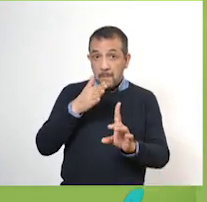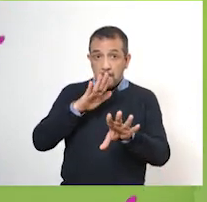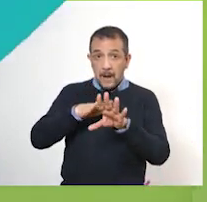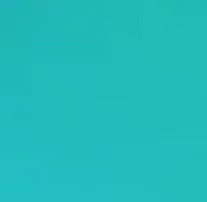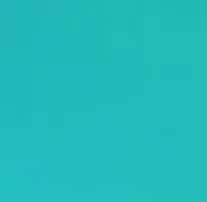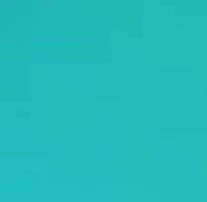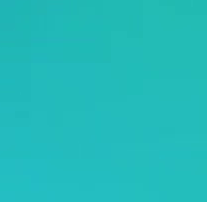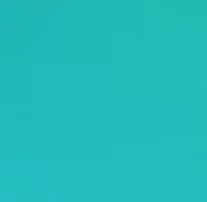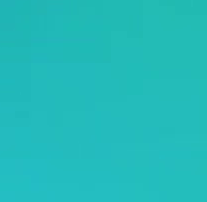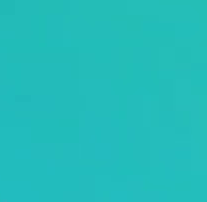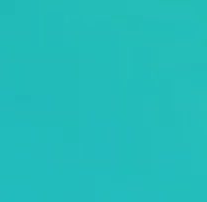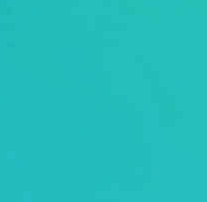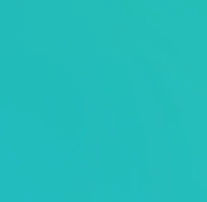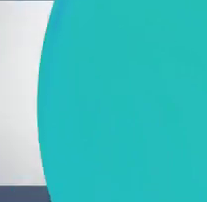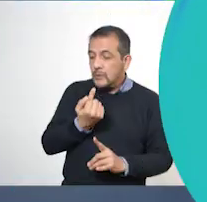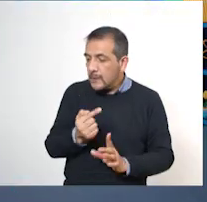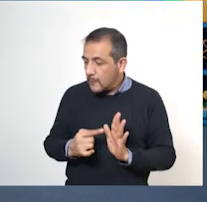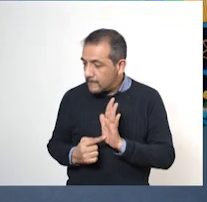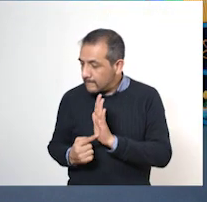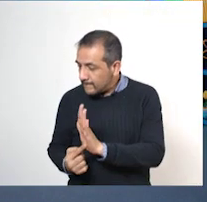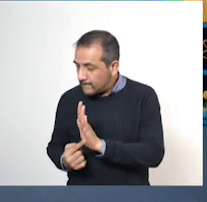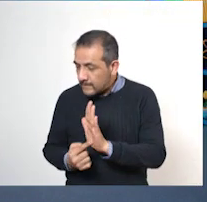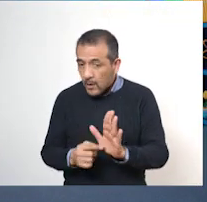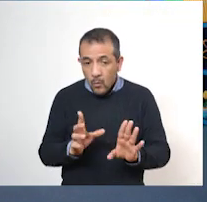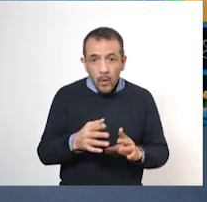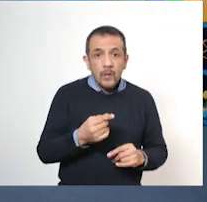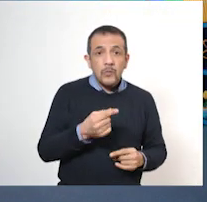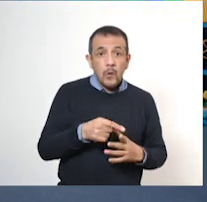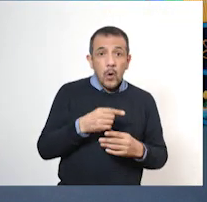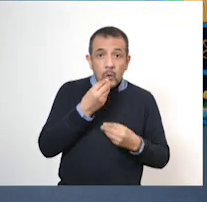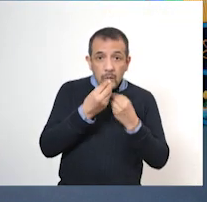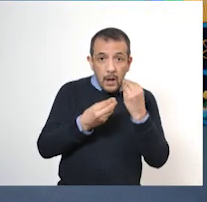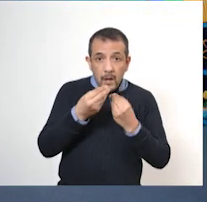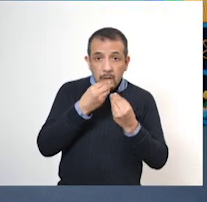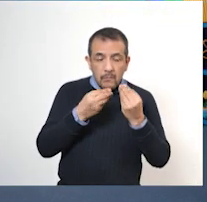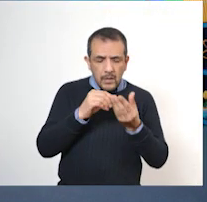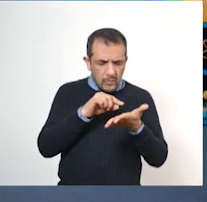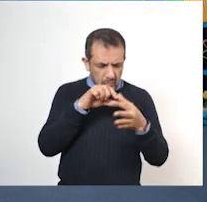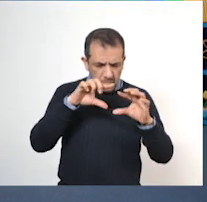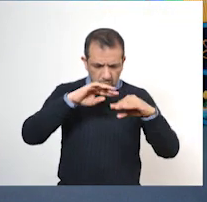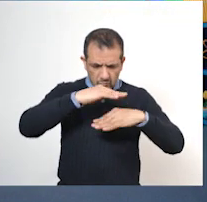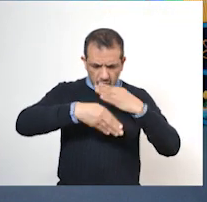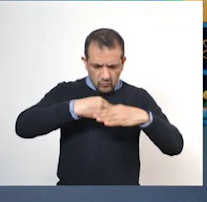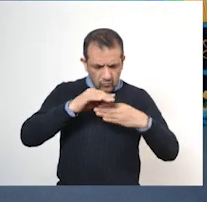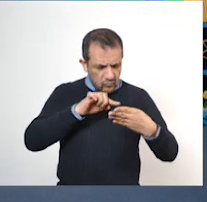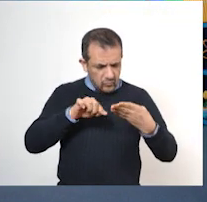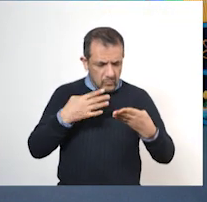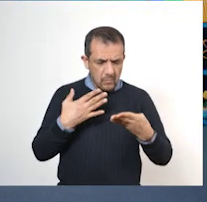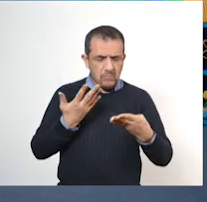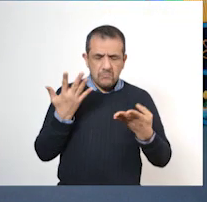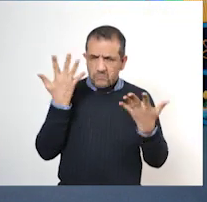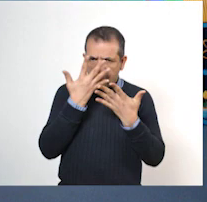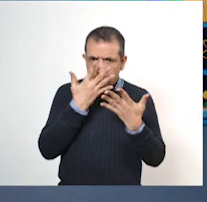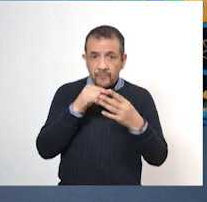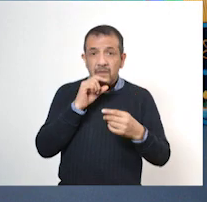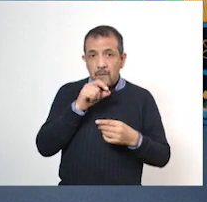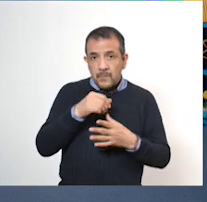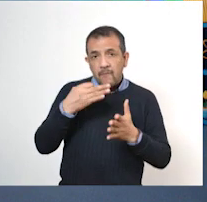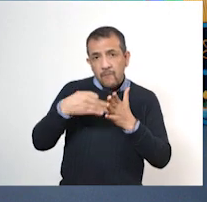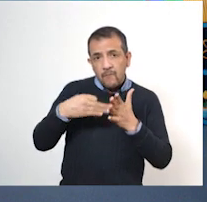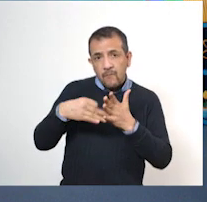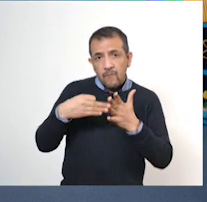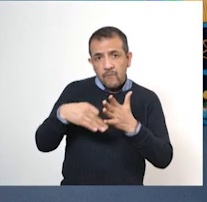la dirigida a la infancia. El etiquetado confuso y desorientador de los alimentos. La falta absoluta